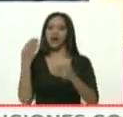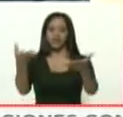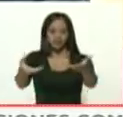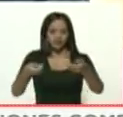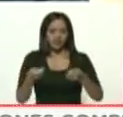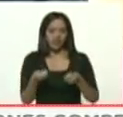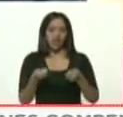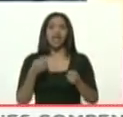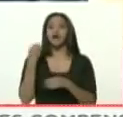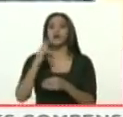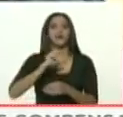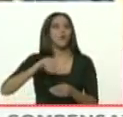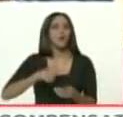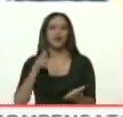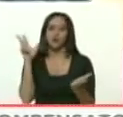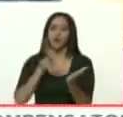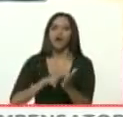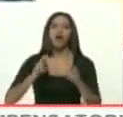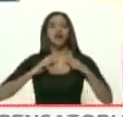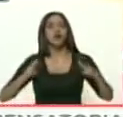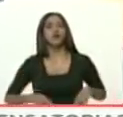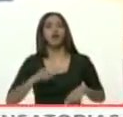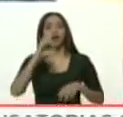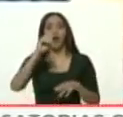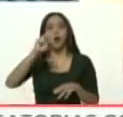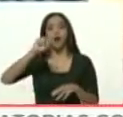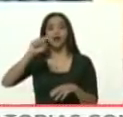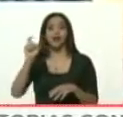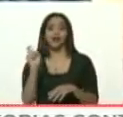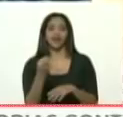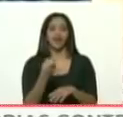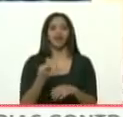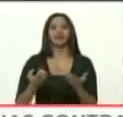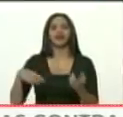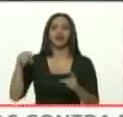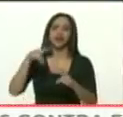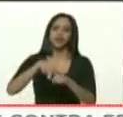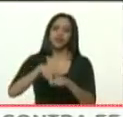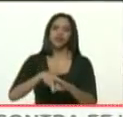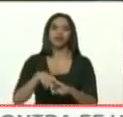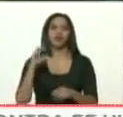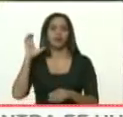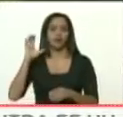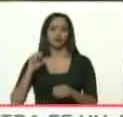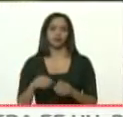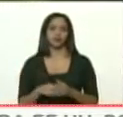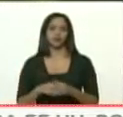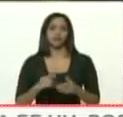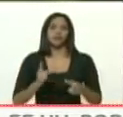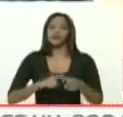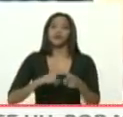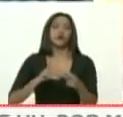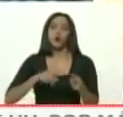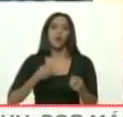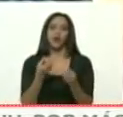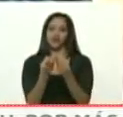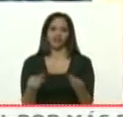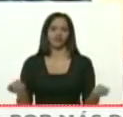puede aprobar recursos a las ONG que se están, que están desestabilizando en el país. Claro. ¿No? Por eso que no nos pueden